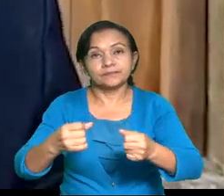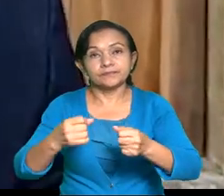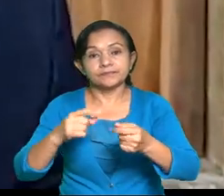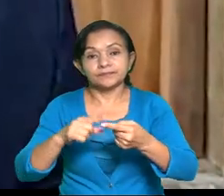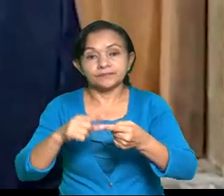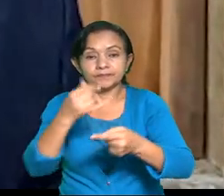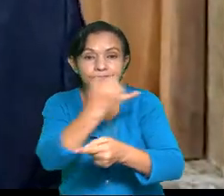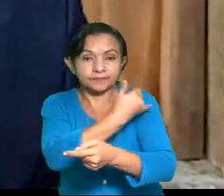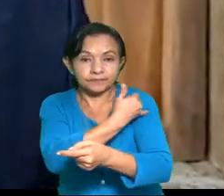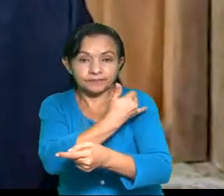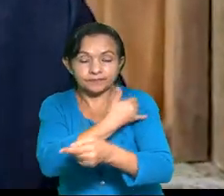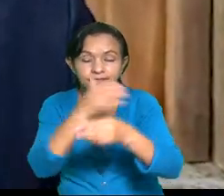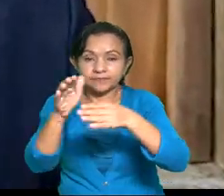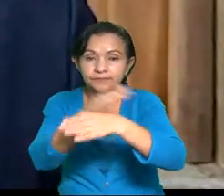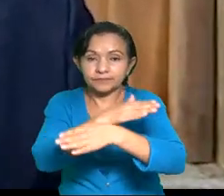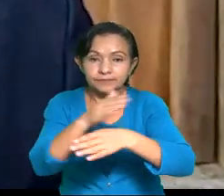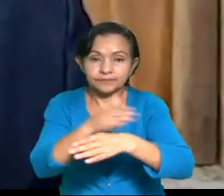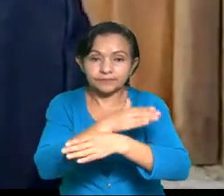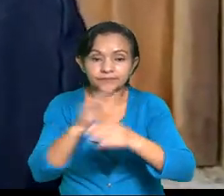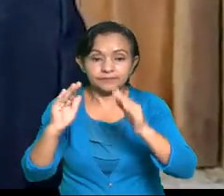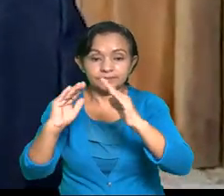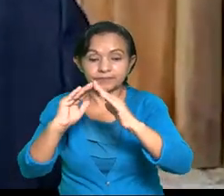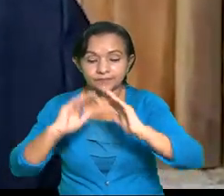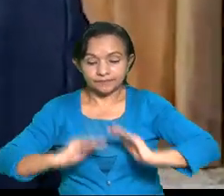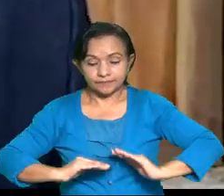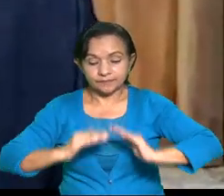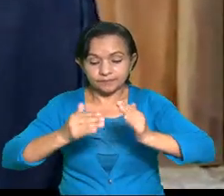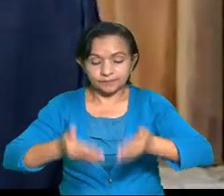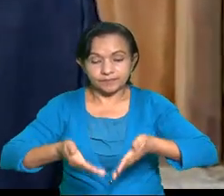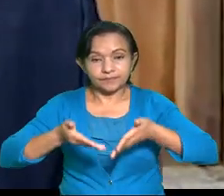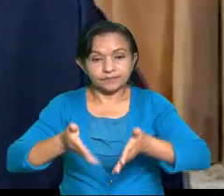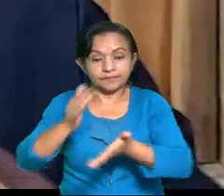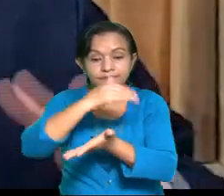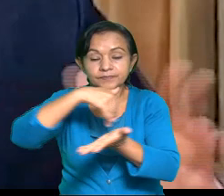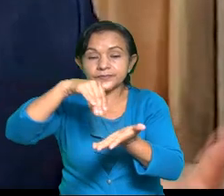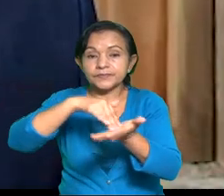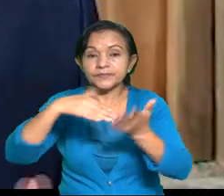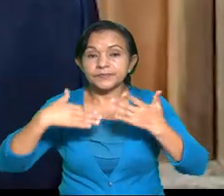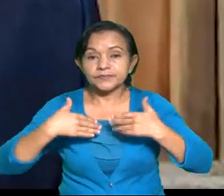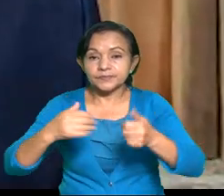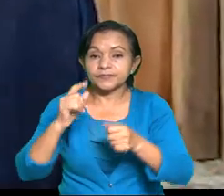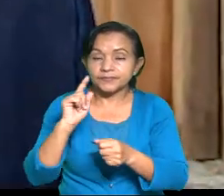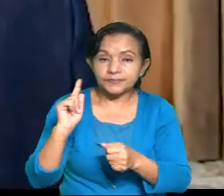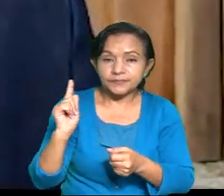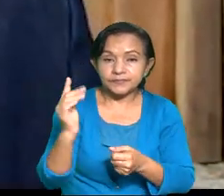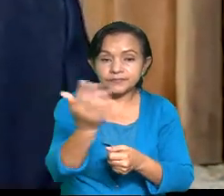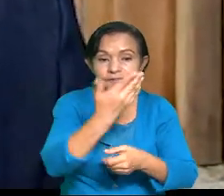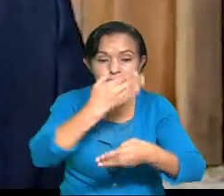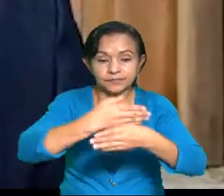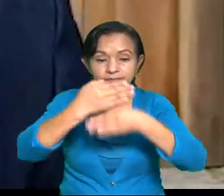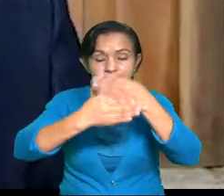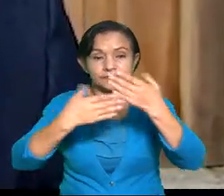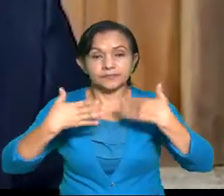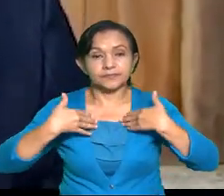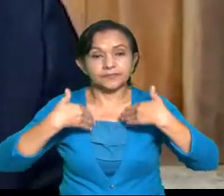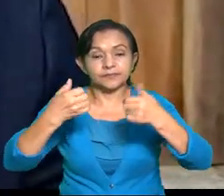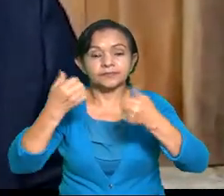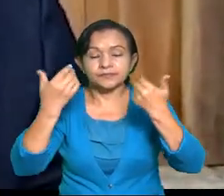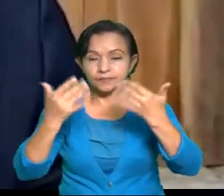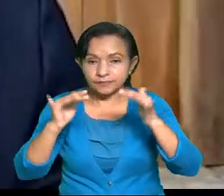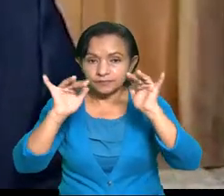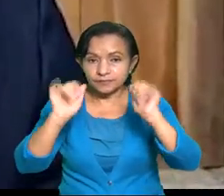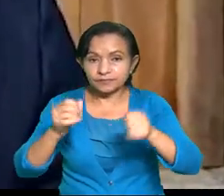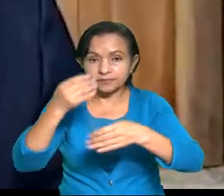de los hospitales, las casas maternas, los centros de salud y toda la infraestructura en salud que se ha construido.